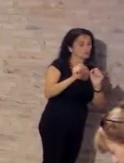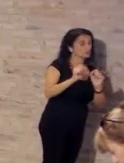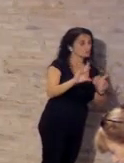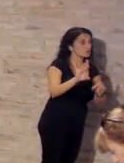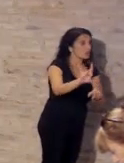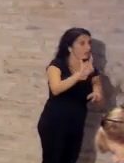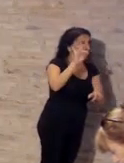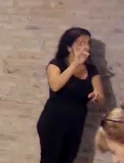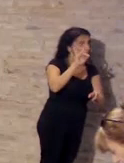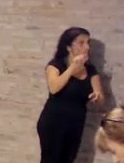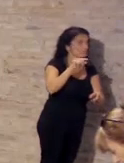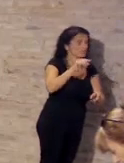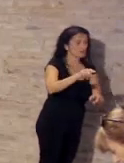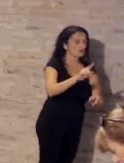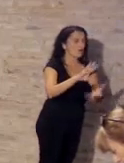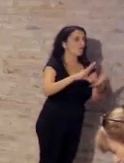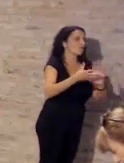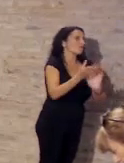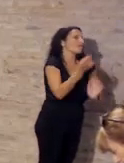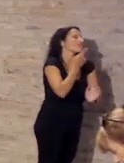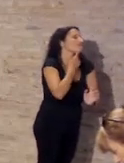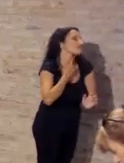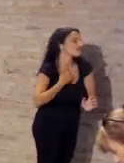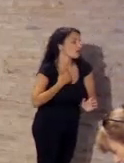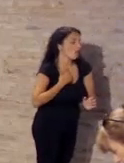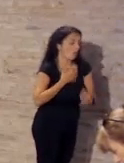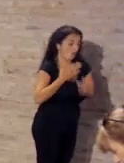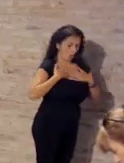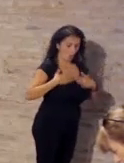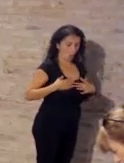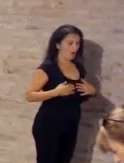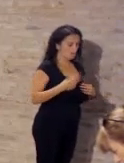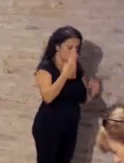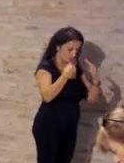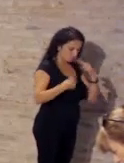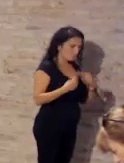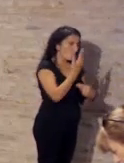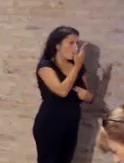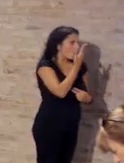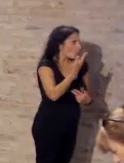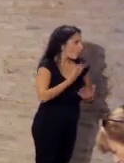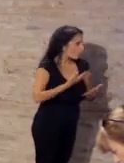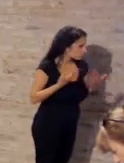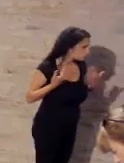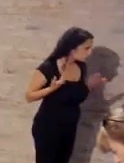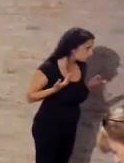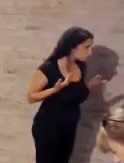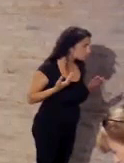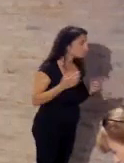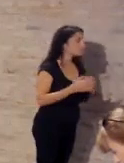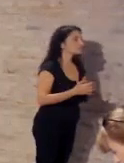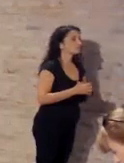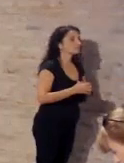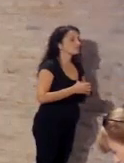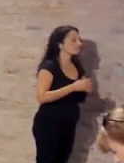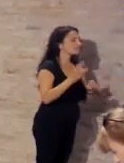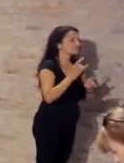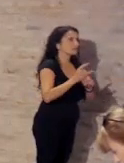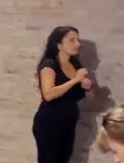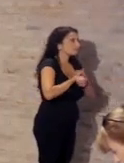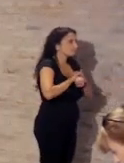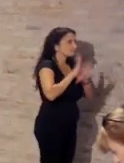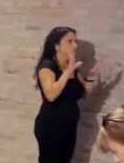de ser sujetos deseantes de gustarnos con nuestros cuerpos en esta a mí siempre me impacta en Esta